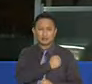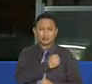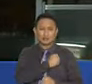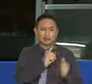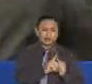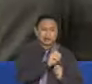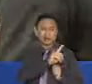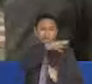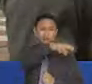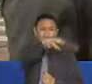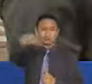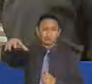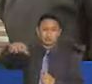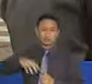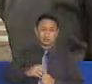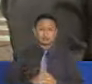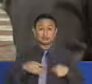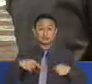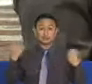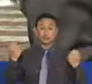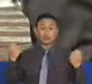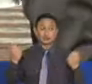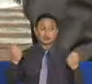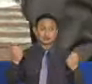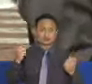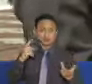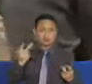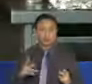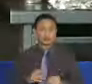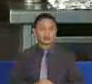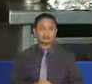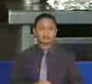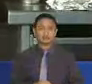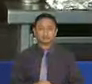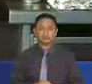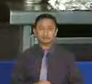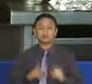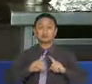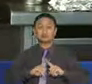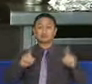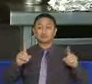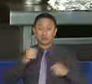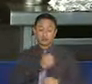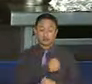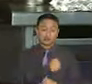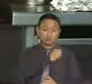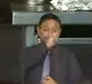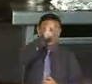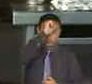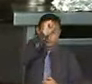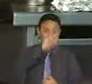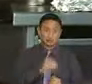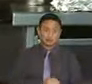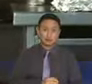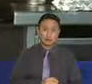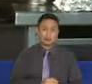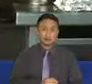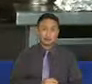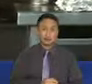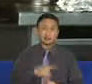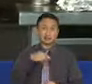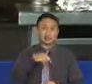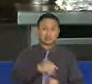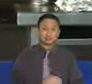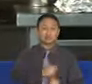cada zona del país y durante Estas fiestas no podía faltar la diferencia de nuestro nado es el papá de los aires